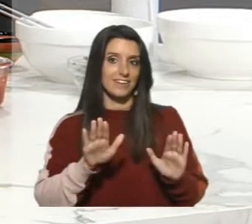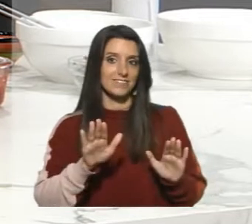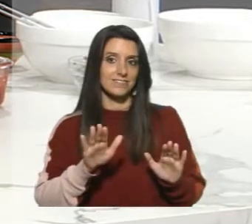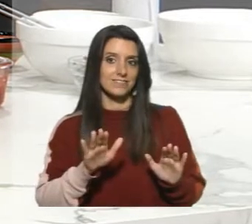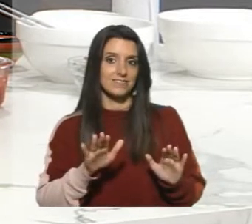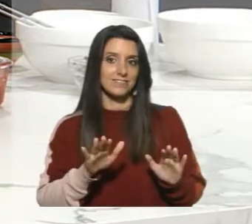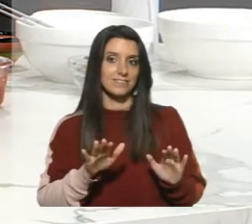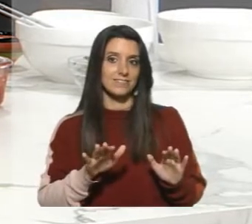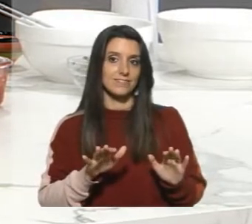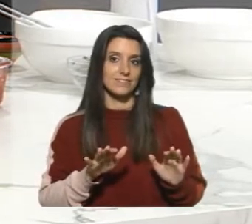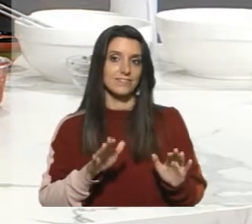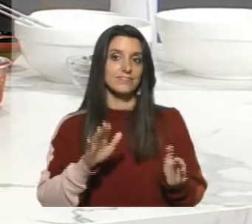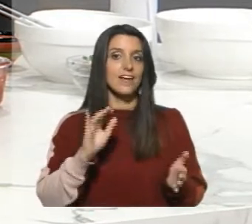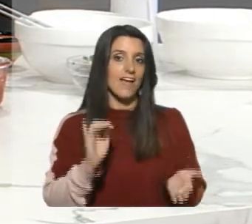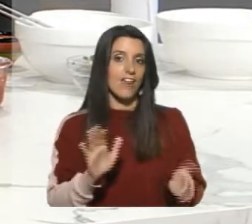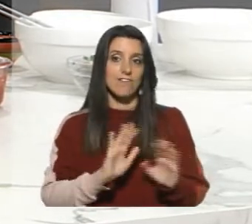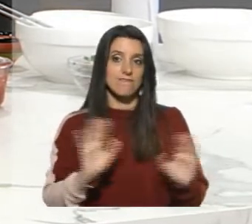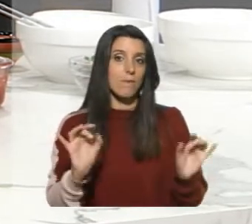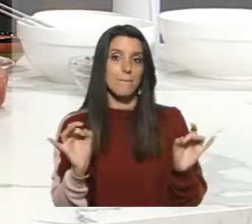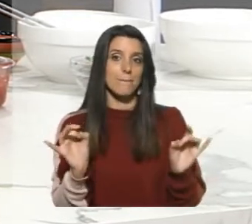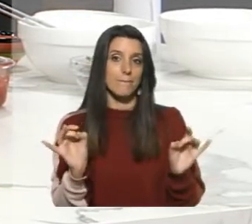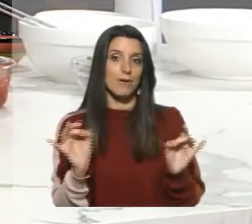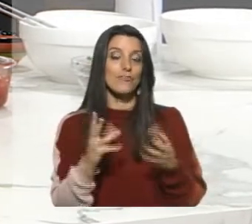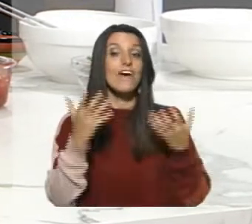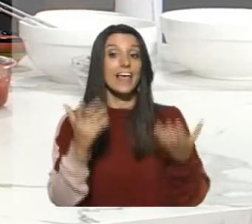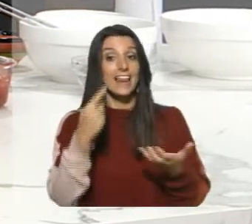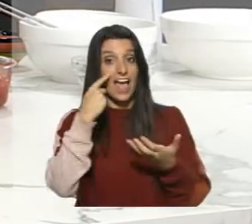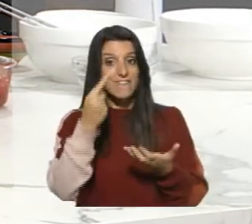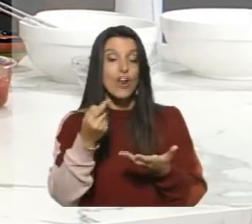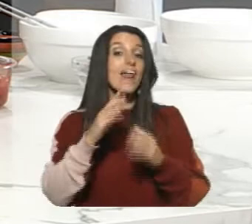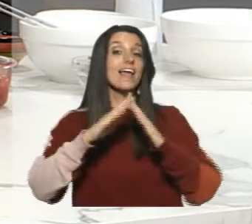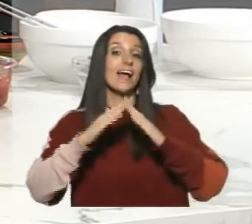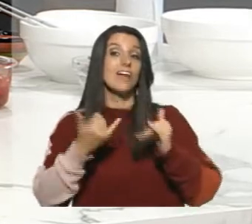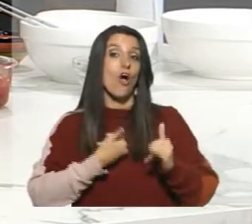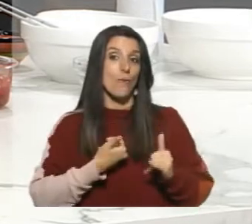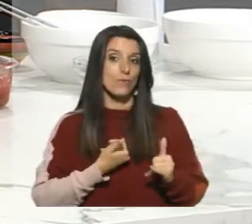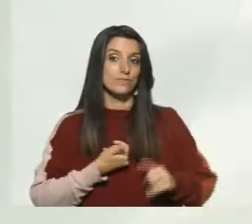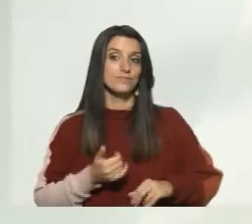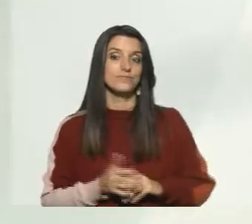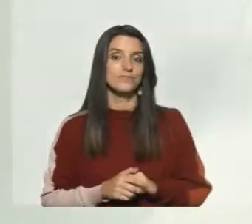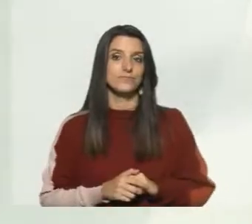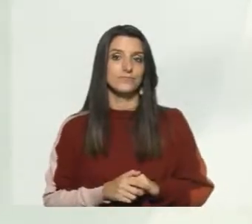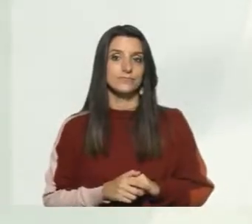hice. Al revés. Ay, muy bien, listo. Perfecto. Porque quería que lo vieran ustedes de casa. Bien. Ay, va.